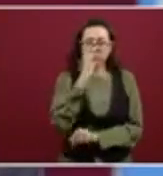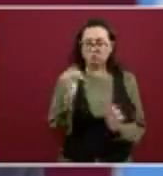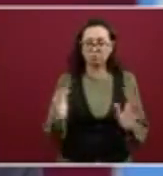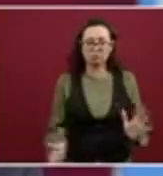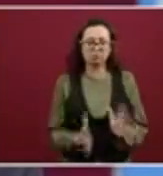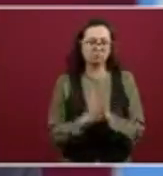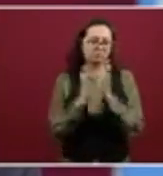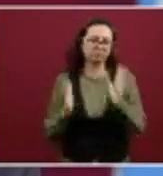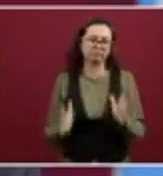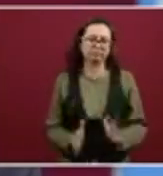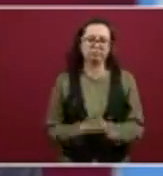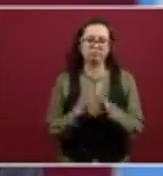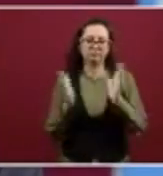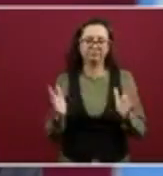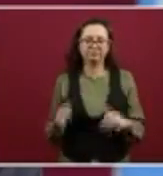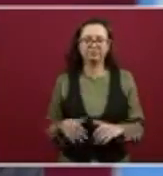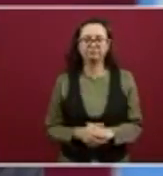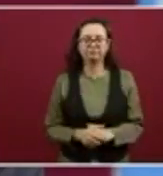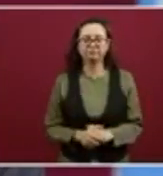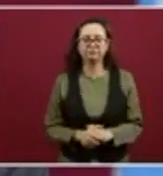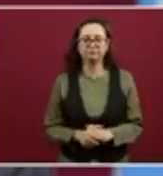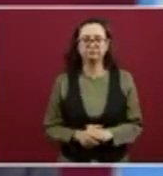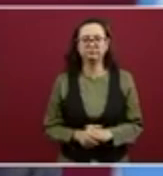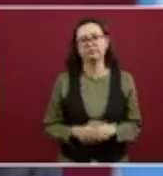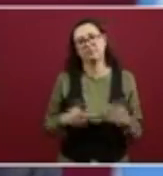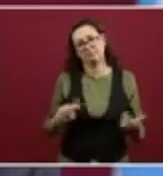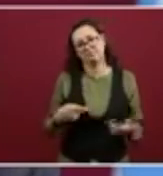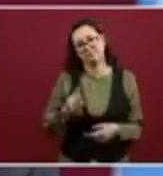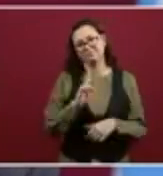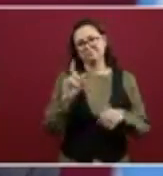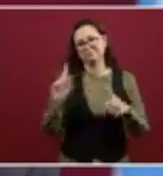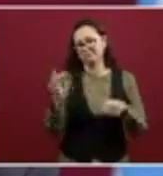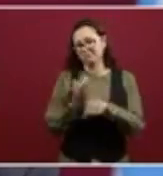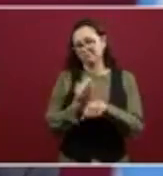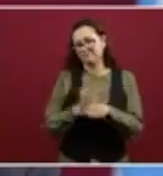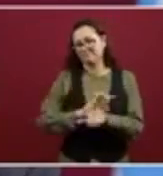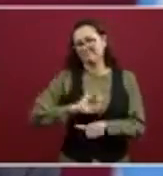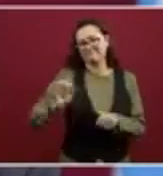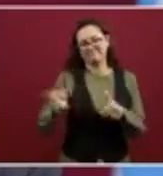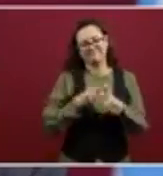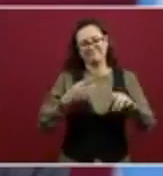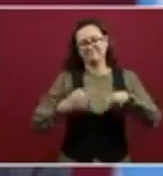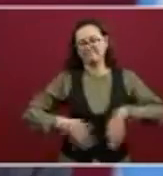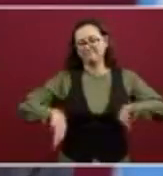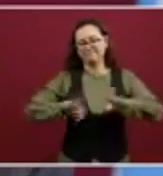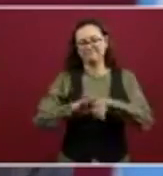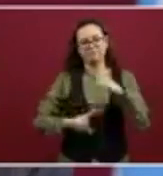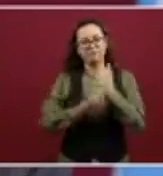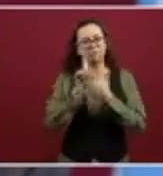materia de seguridad pública, que es el principal problema que tenemos,